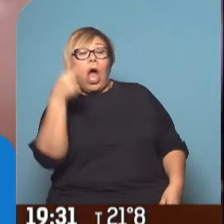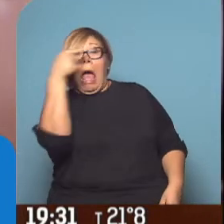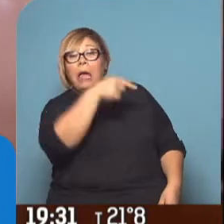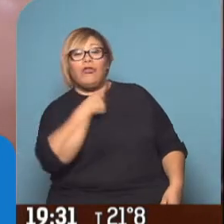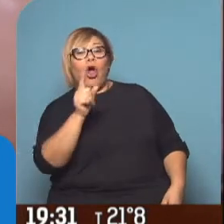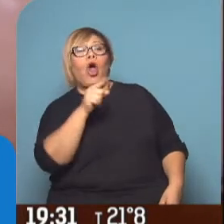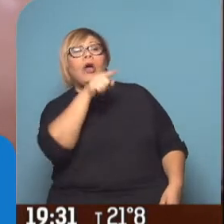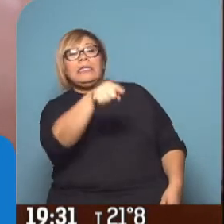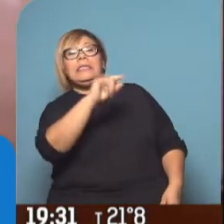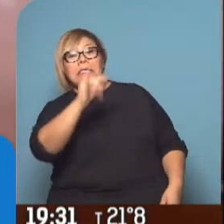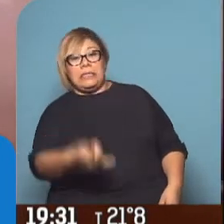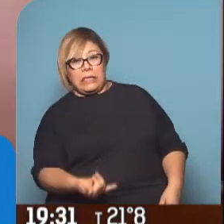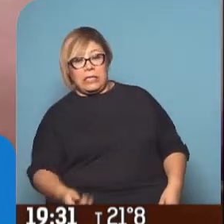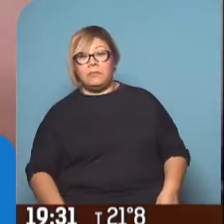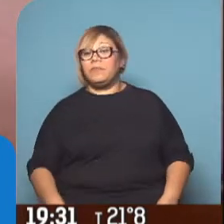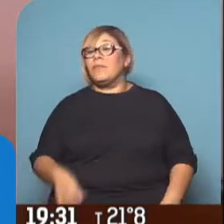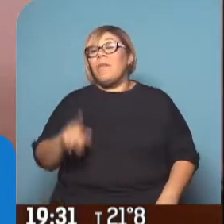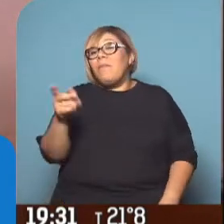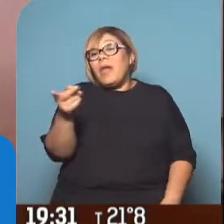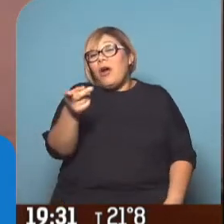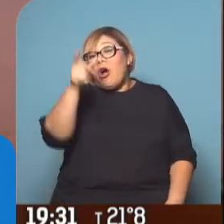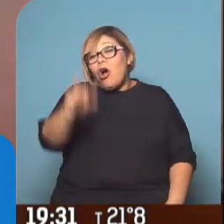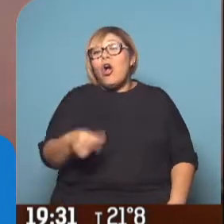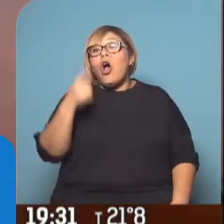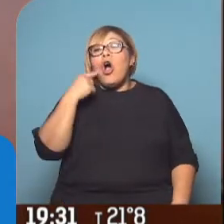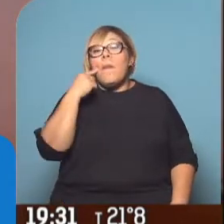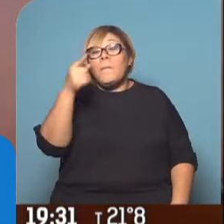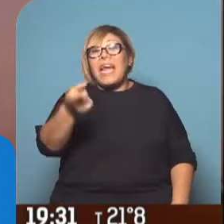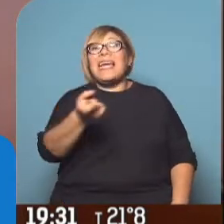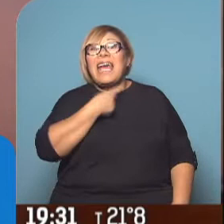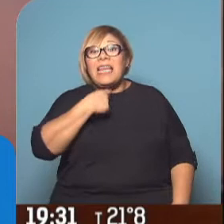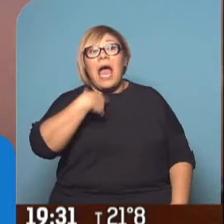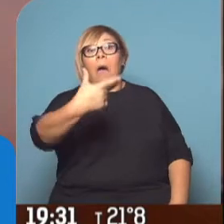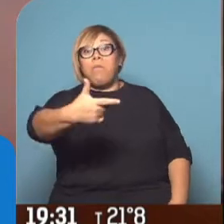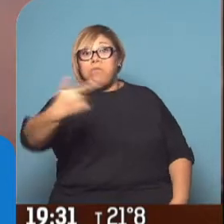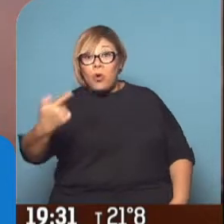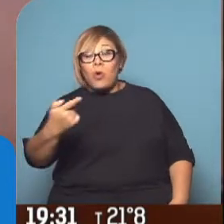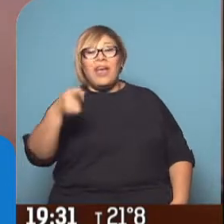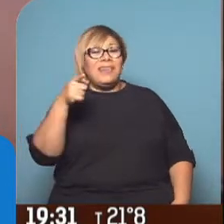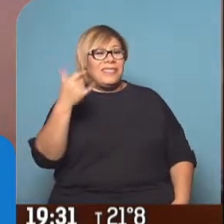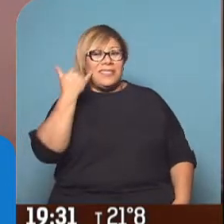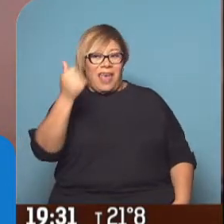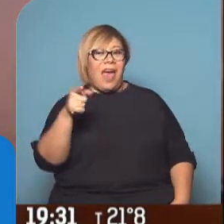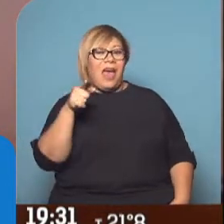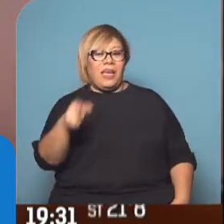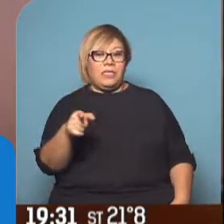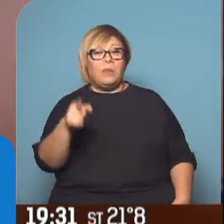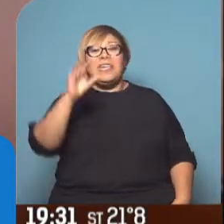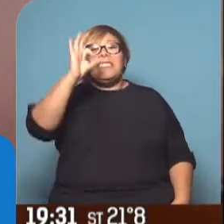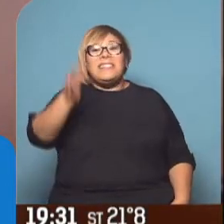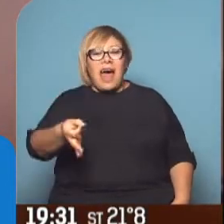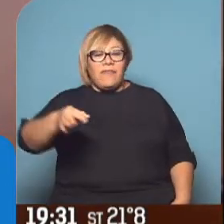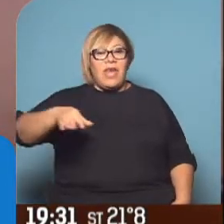la intención de disparar, o sea, y que sabe, eso sería un poco preocupante para él, digamos, en la medida que él sabía dónde